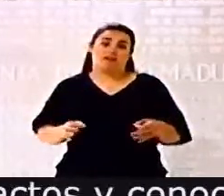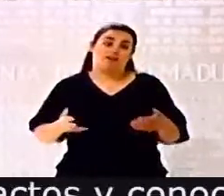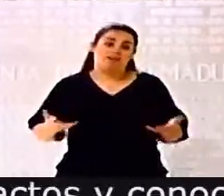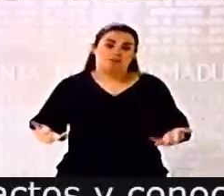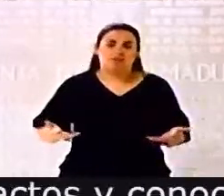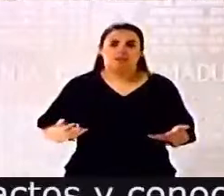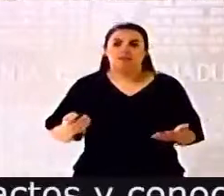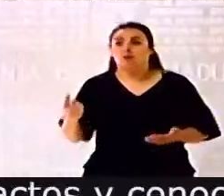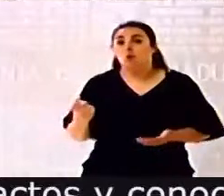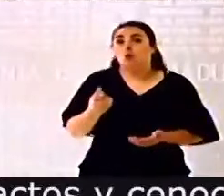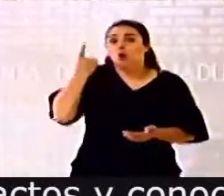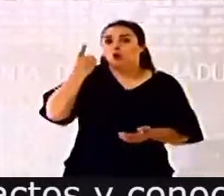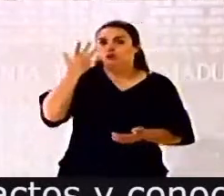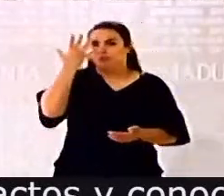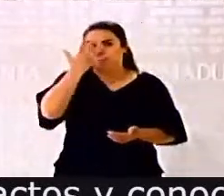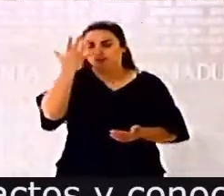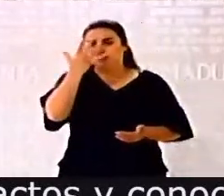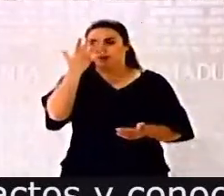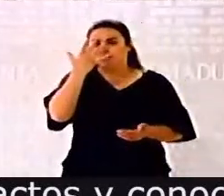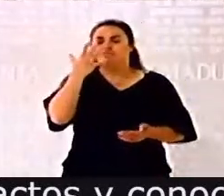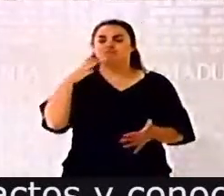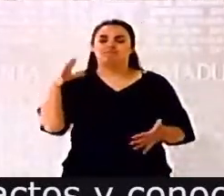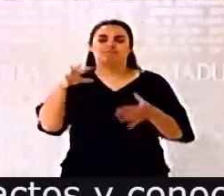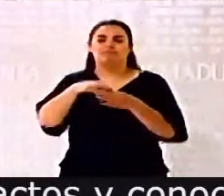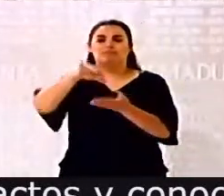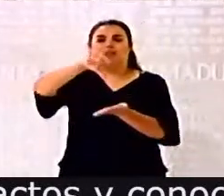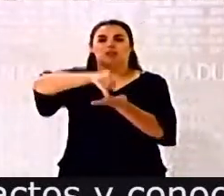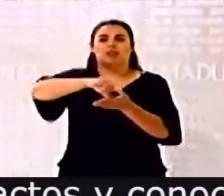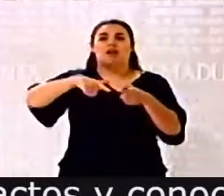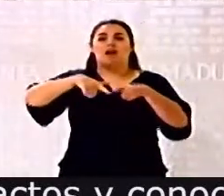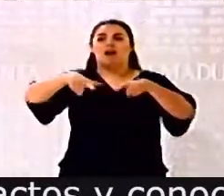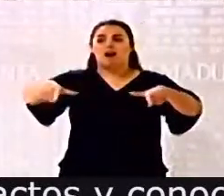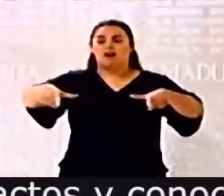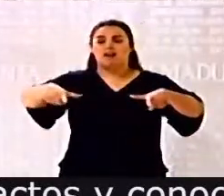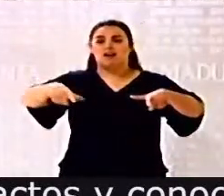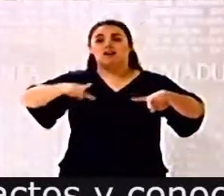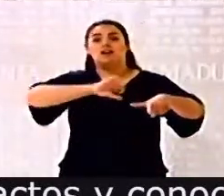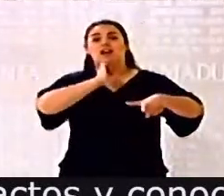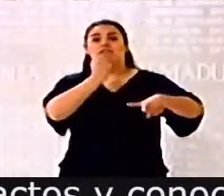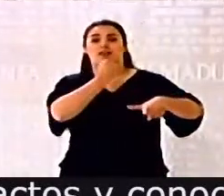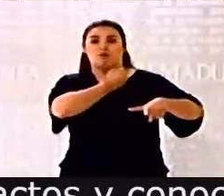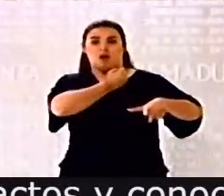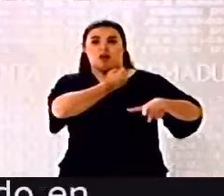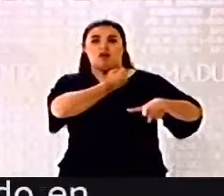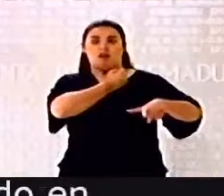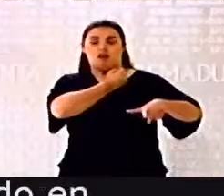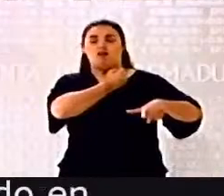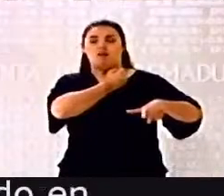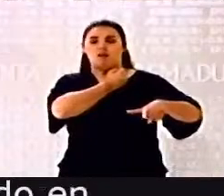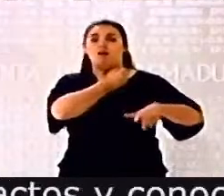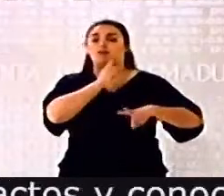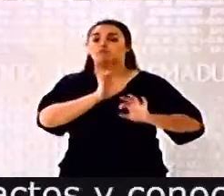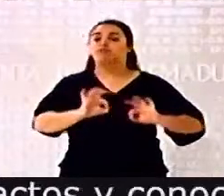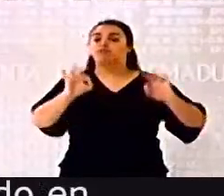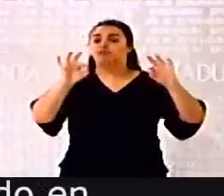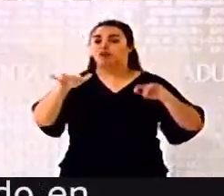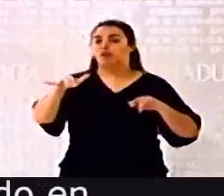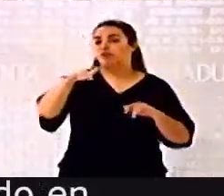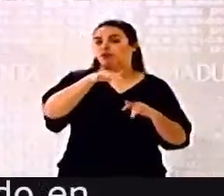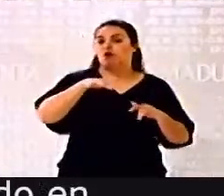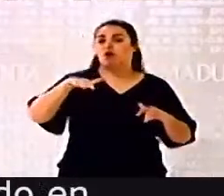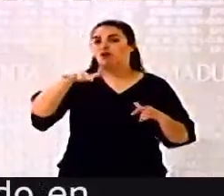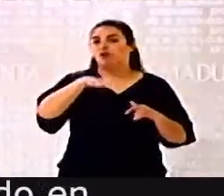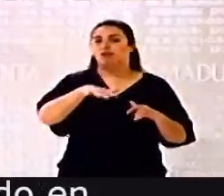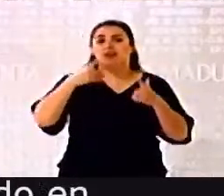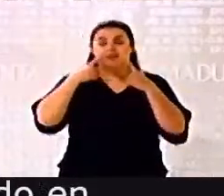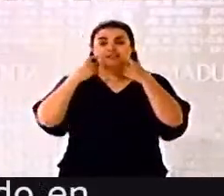un solo caso sospechoso que está ubicado en el área de salud de Navalmoral de la Mata y, en concreto, en la zona de